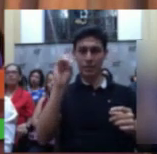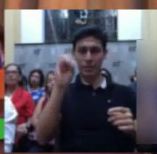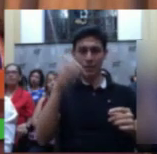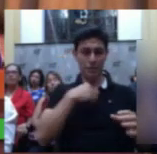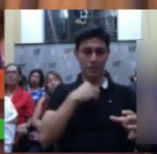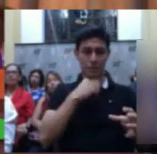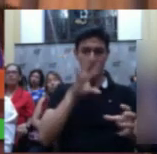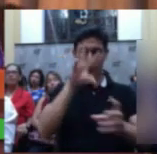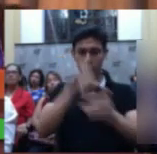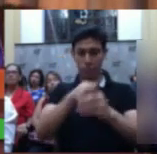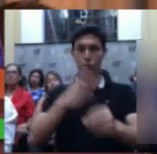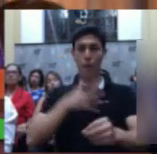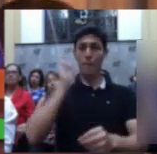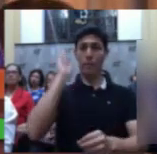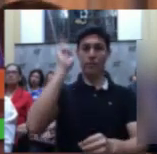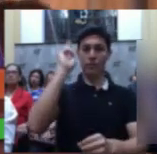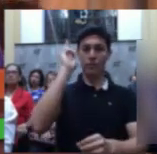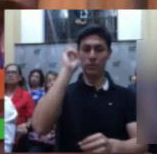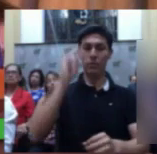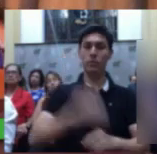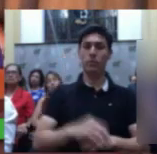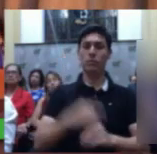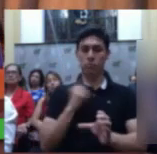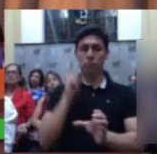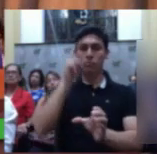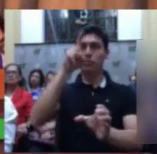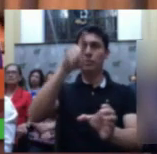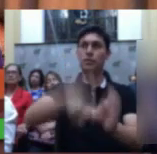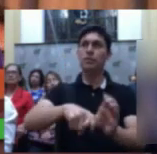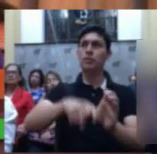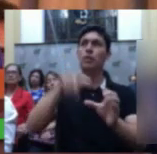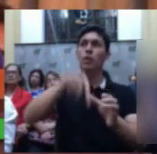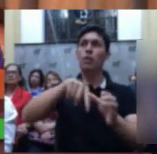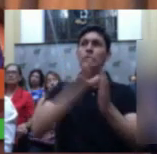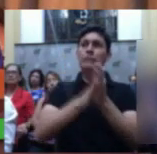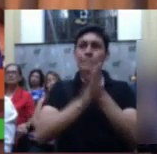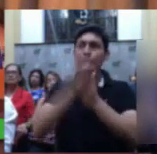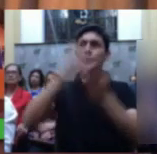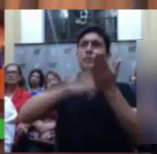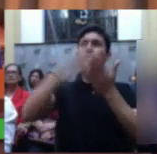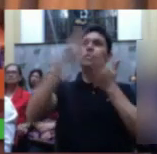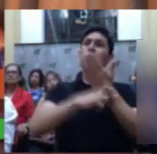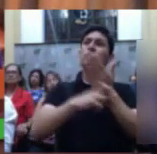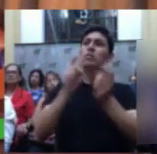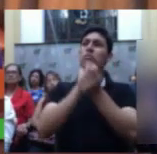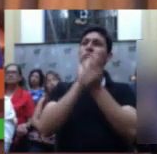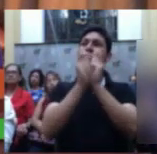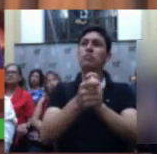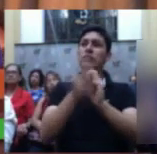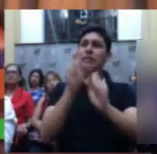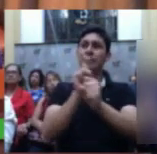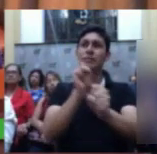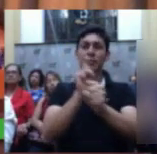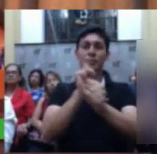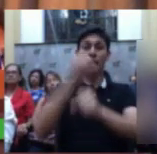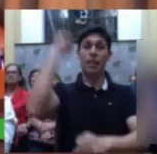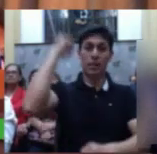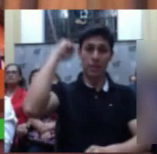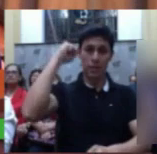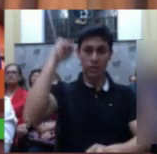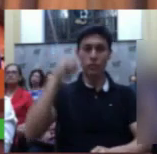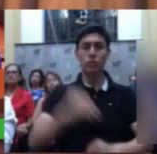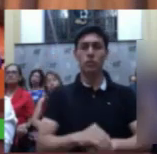a la plana docente para participar en un ambicioso proyecto de reforma de la enseñanza del Derecho que lideró